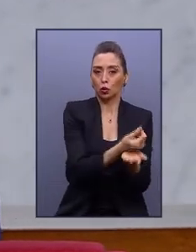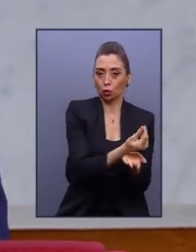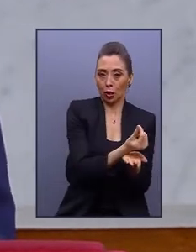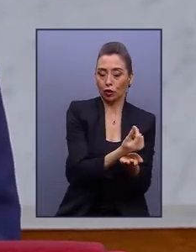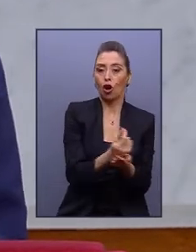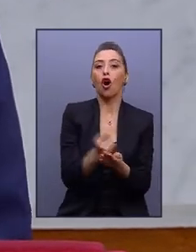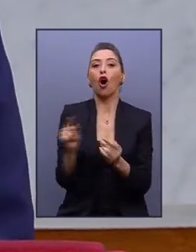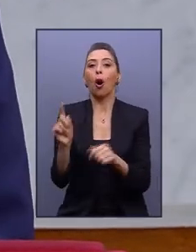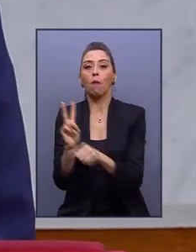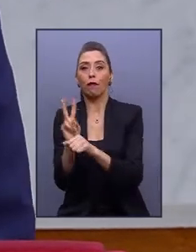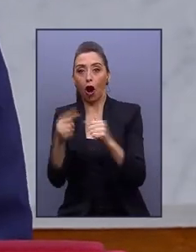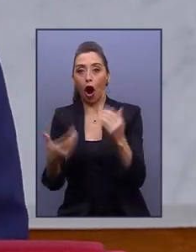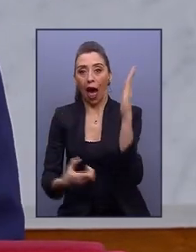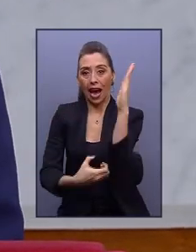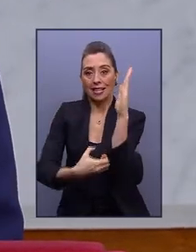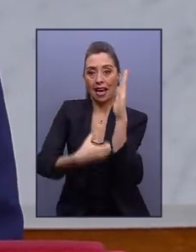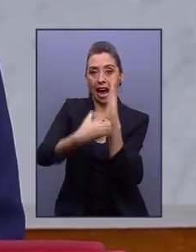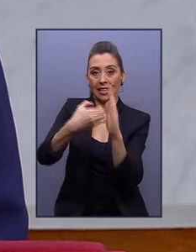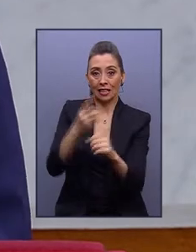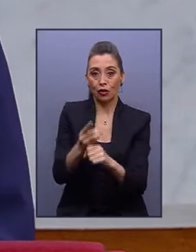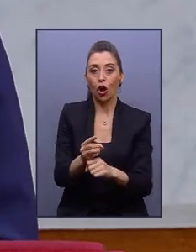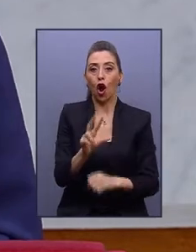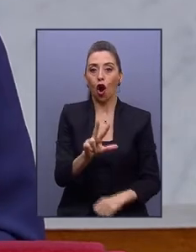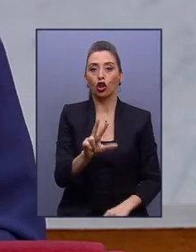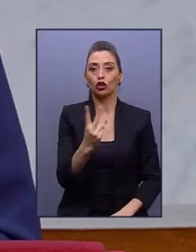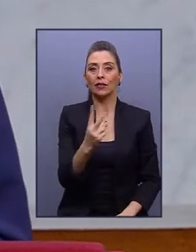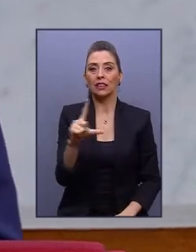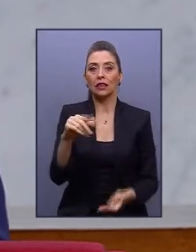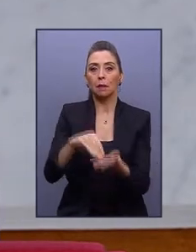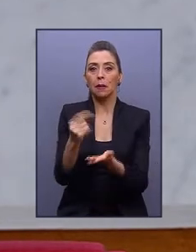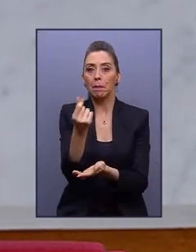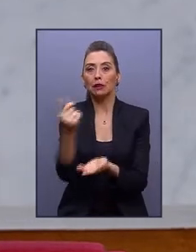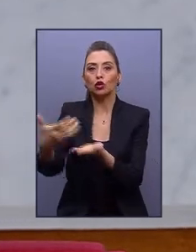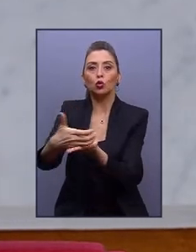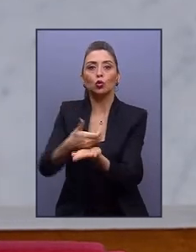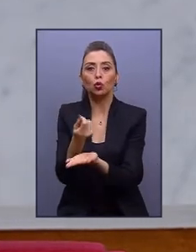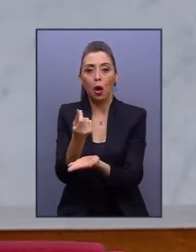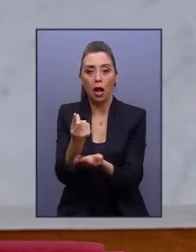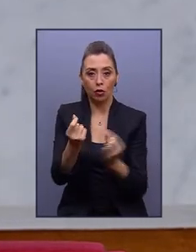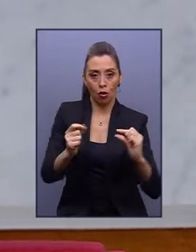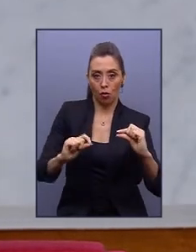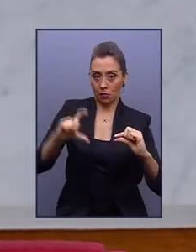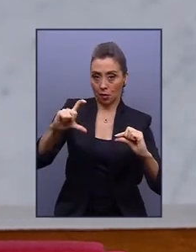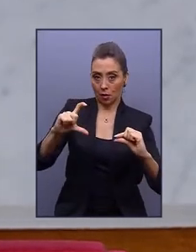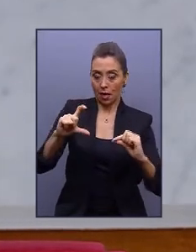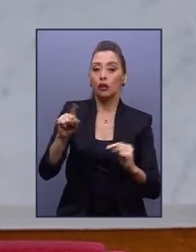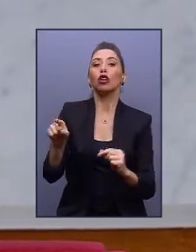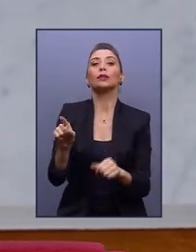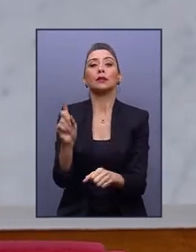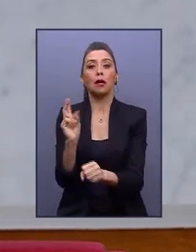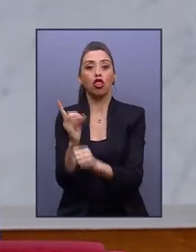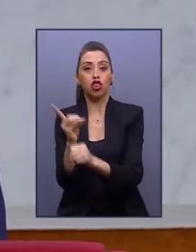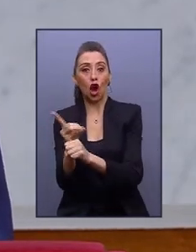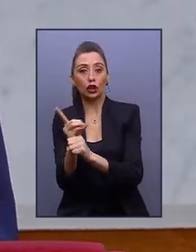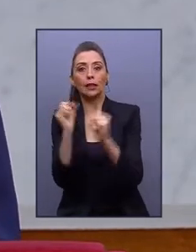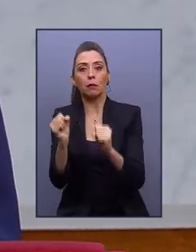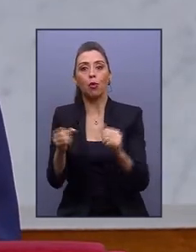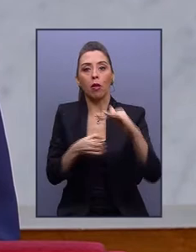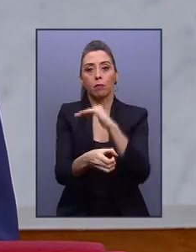carrera docente ganará 827 mil pesos. Estamos creando entonces una carrera docente de alto nivel